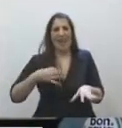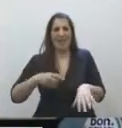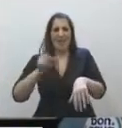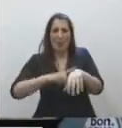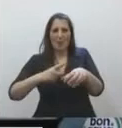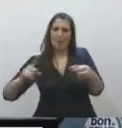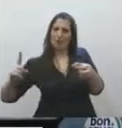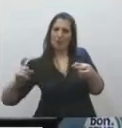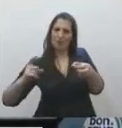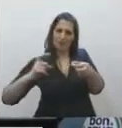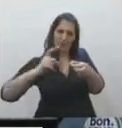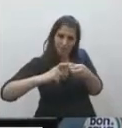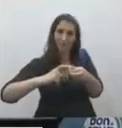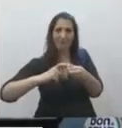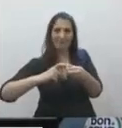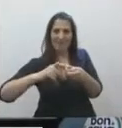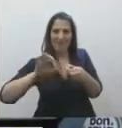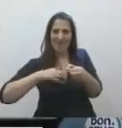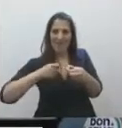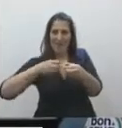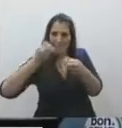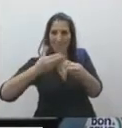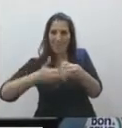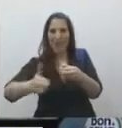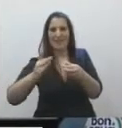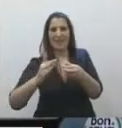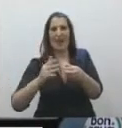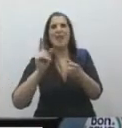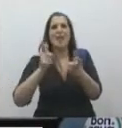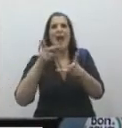ser política? ¿Qué es lo que le llamó la atención